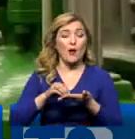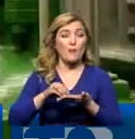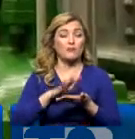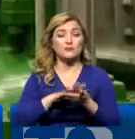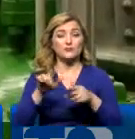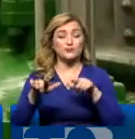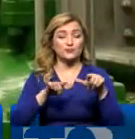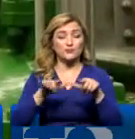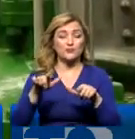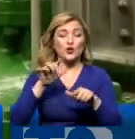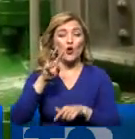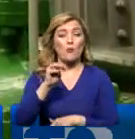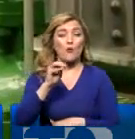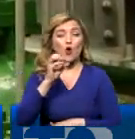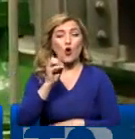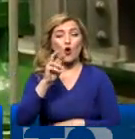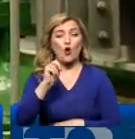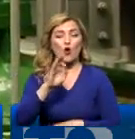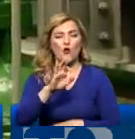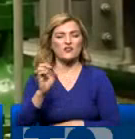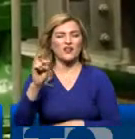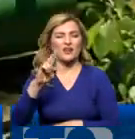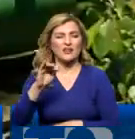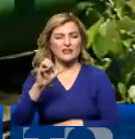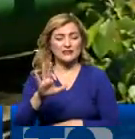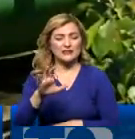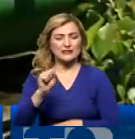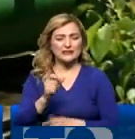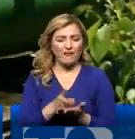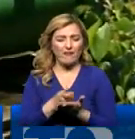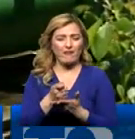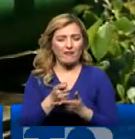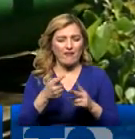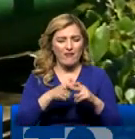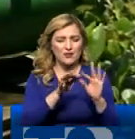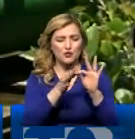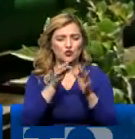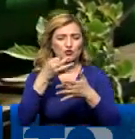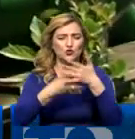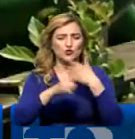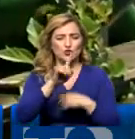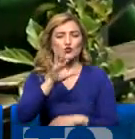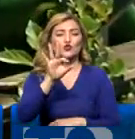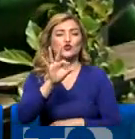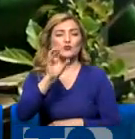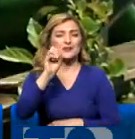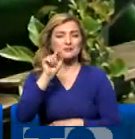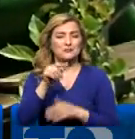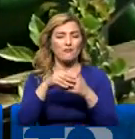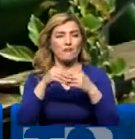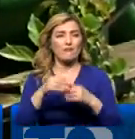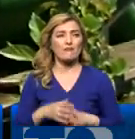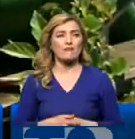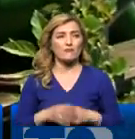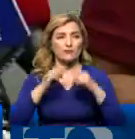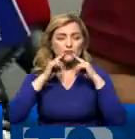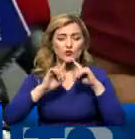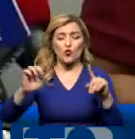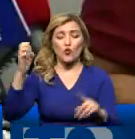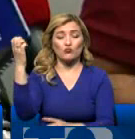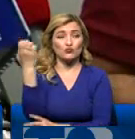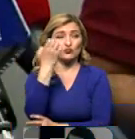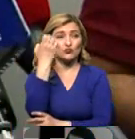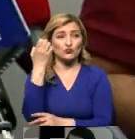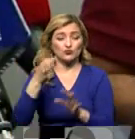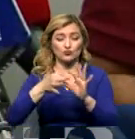suman los gastos por mantenimiento, que alcanzarían los 190 mil dólares. La declaratoria de emergencia y el